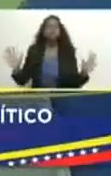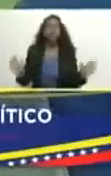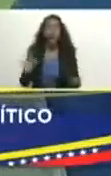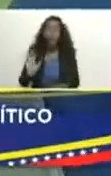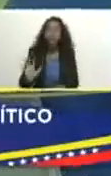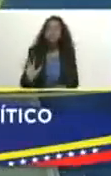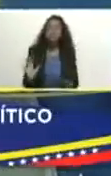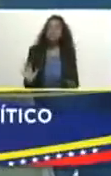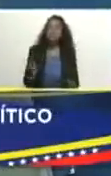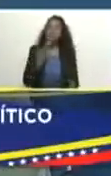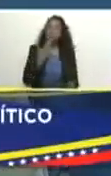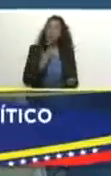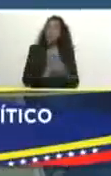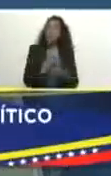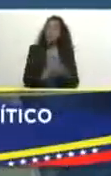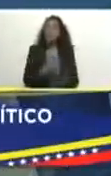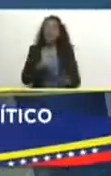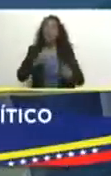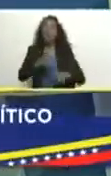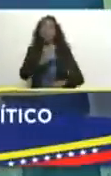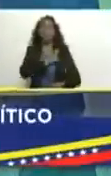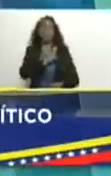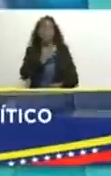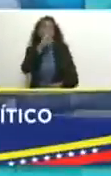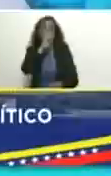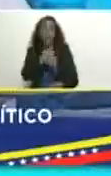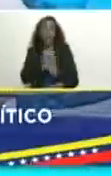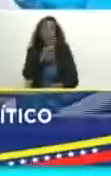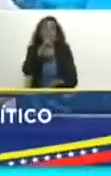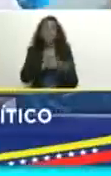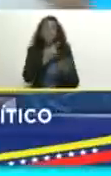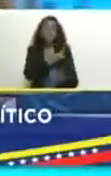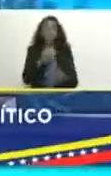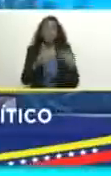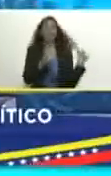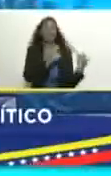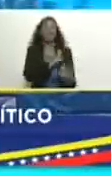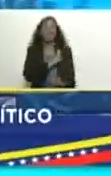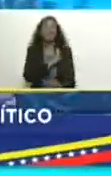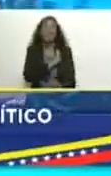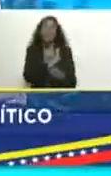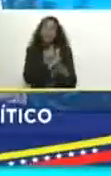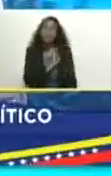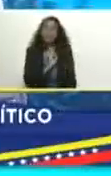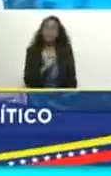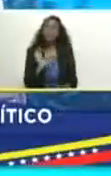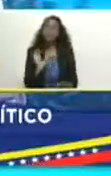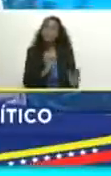Fíjense ustedes que nos propusimos en enero cuando nos reunimos, estaba revisando. Aquí está